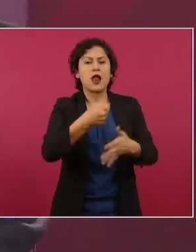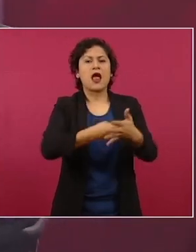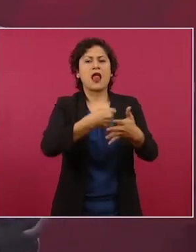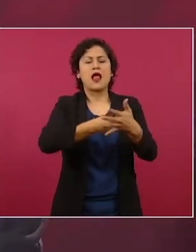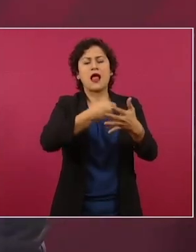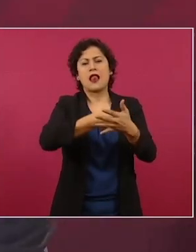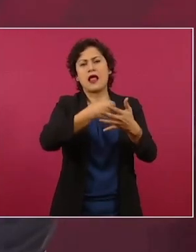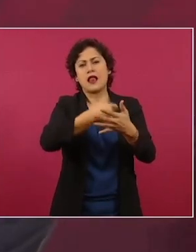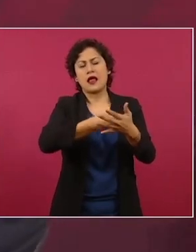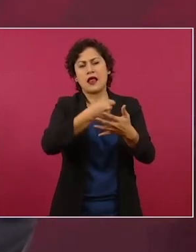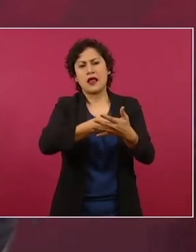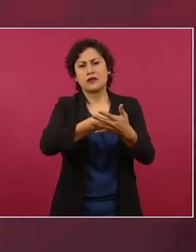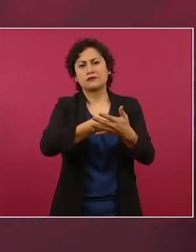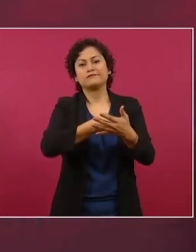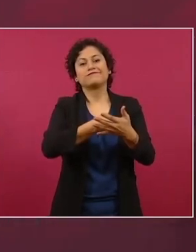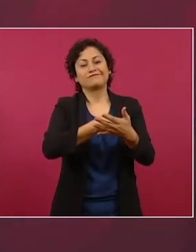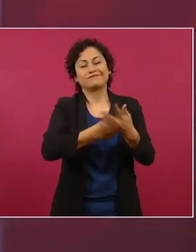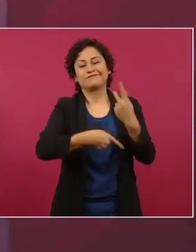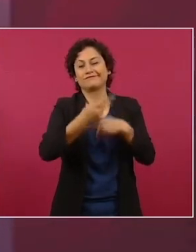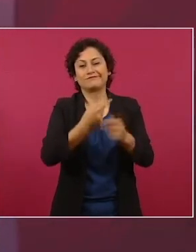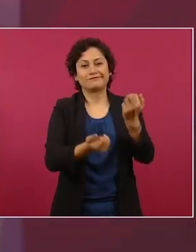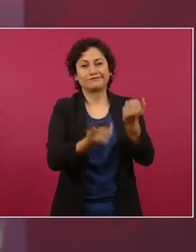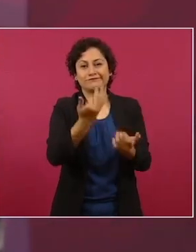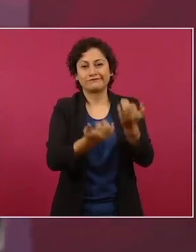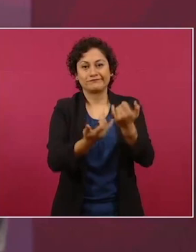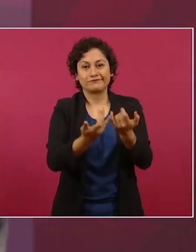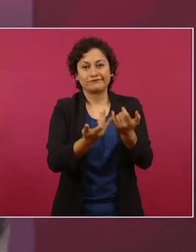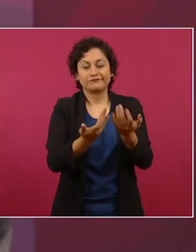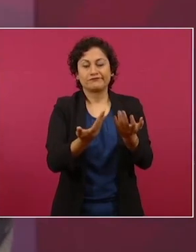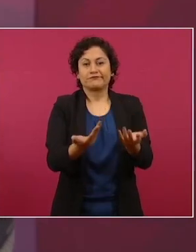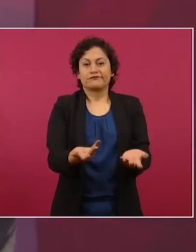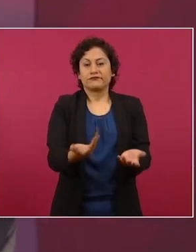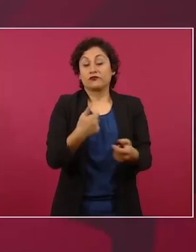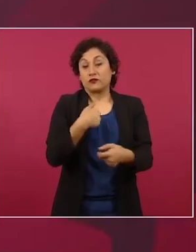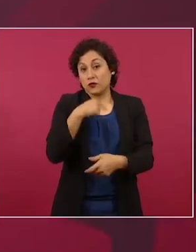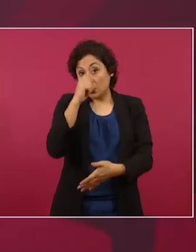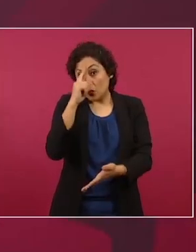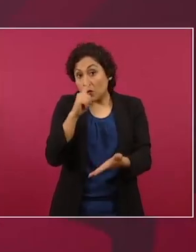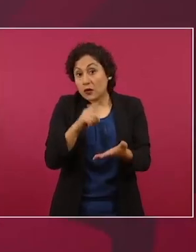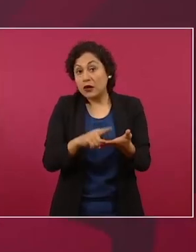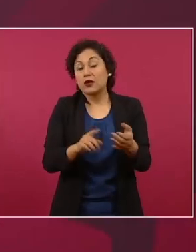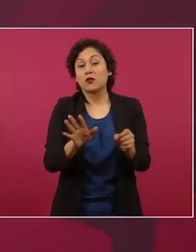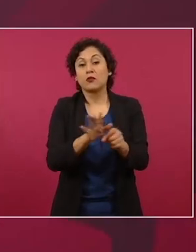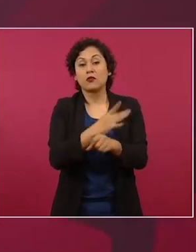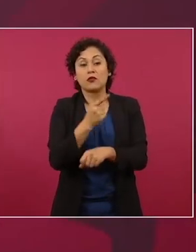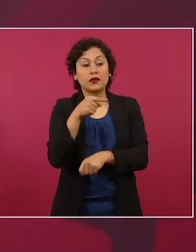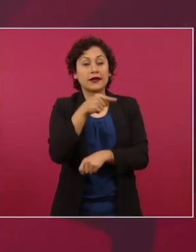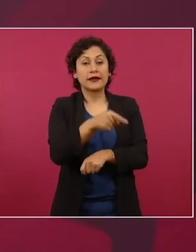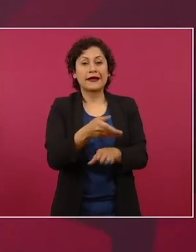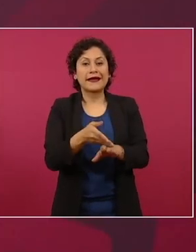se enteraron de que iban a ser deportados, movilizados